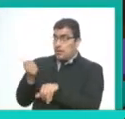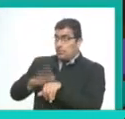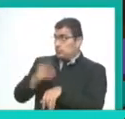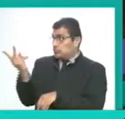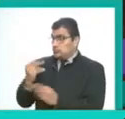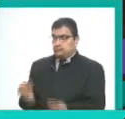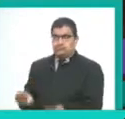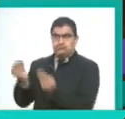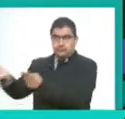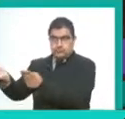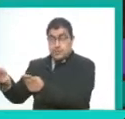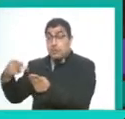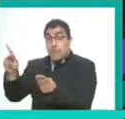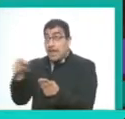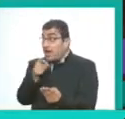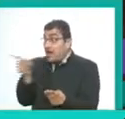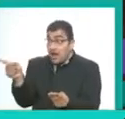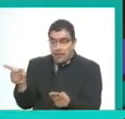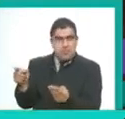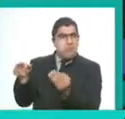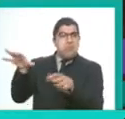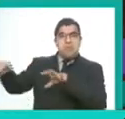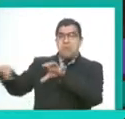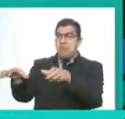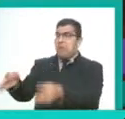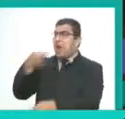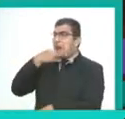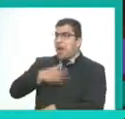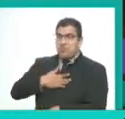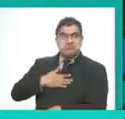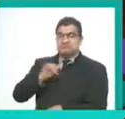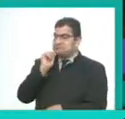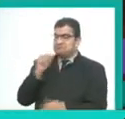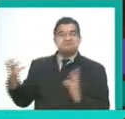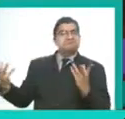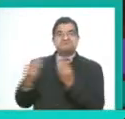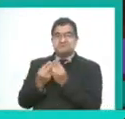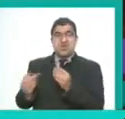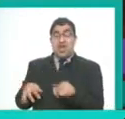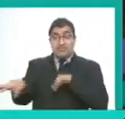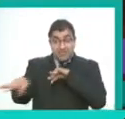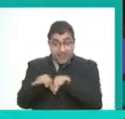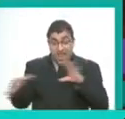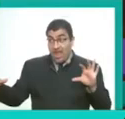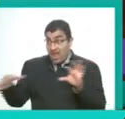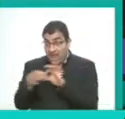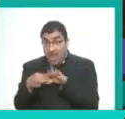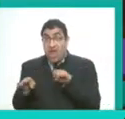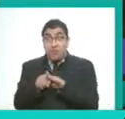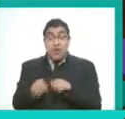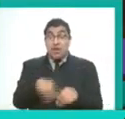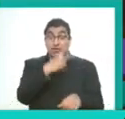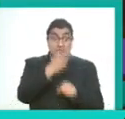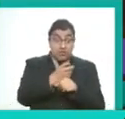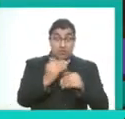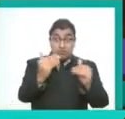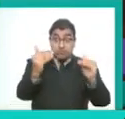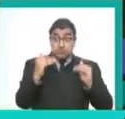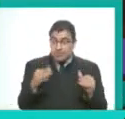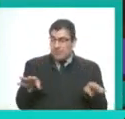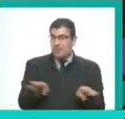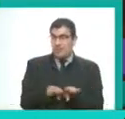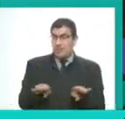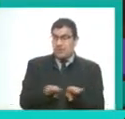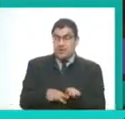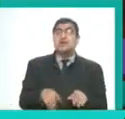sin embargo estas unidades informaron que Se realizaron operaciones o que se realizan operaciones de segundo piso es decir